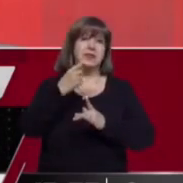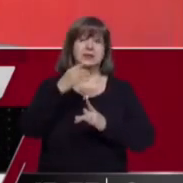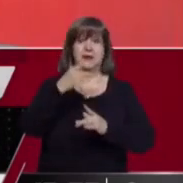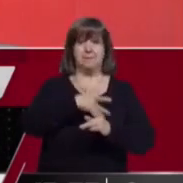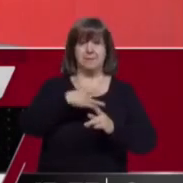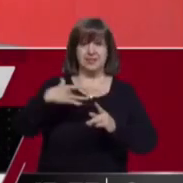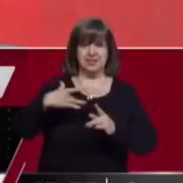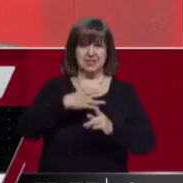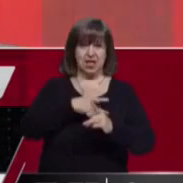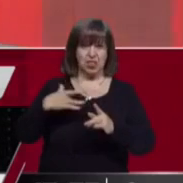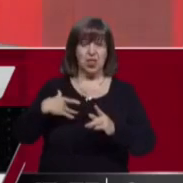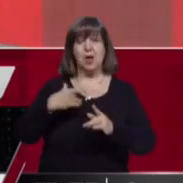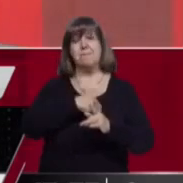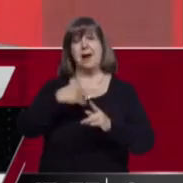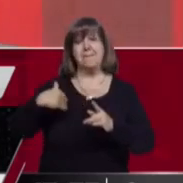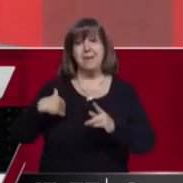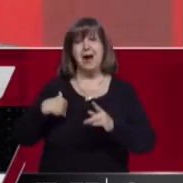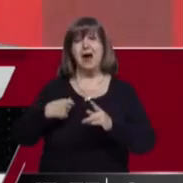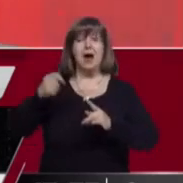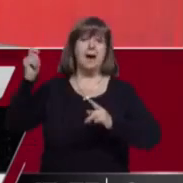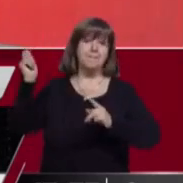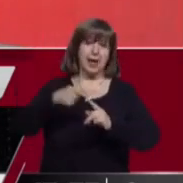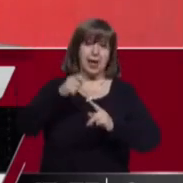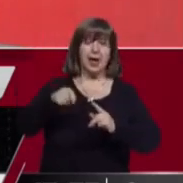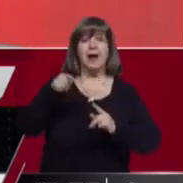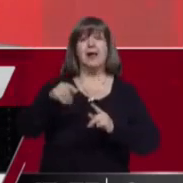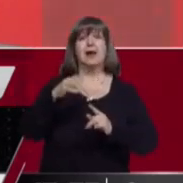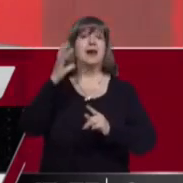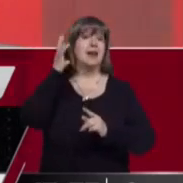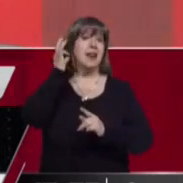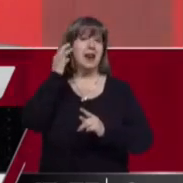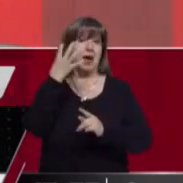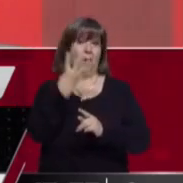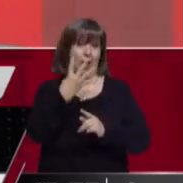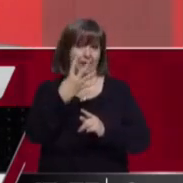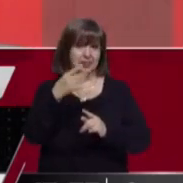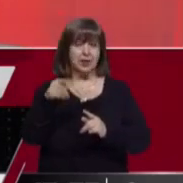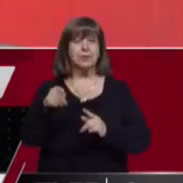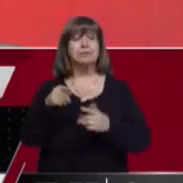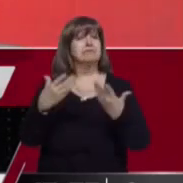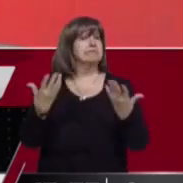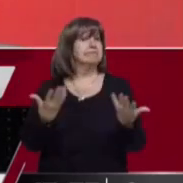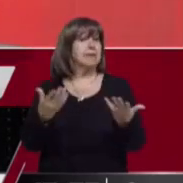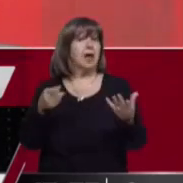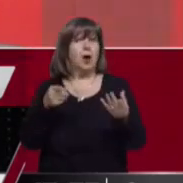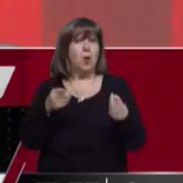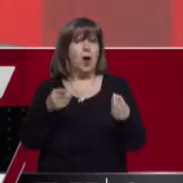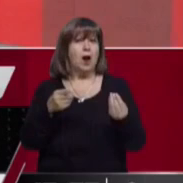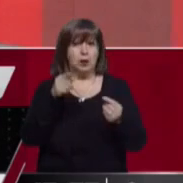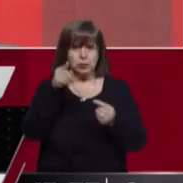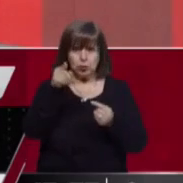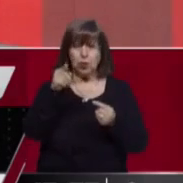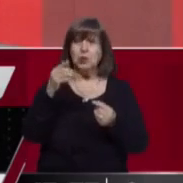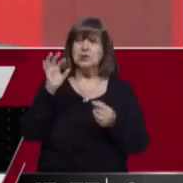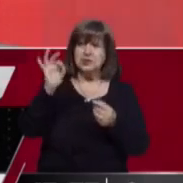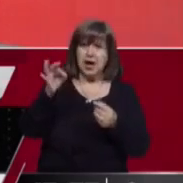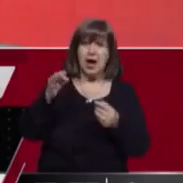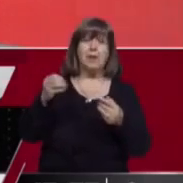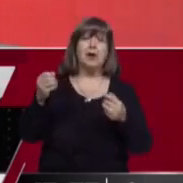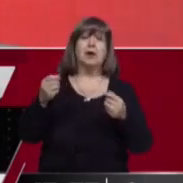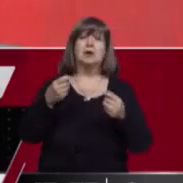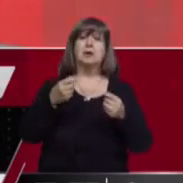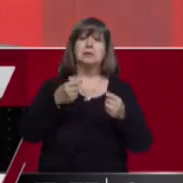de maltrato infantil a una nena de 4 años, como bien contextualizaba Noelia, ¿cuáles son los registros que tienen ustedes que